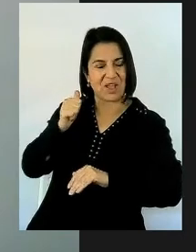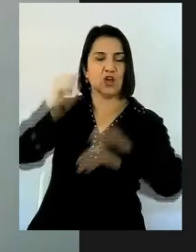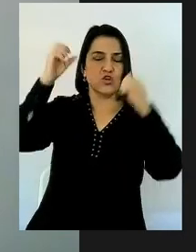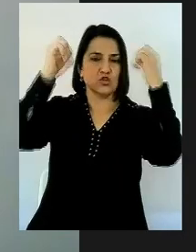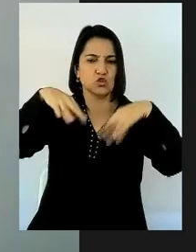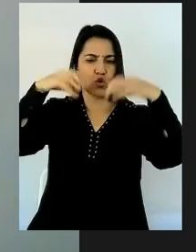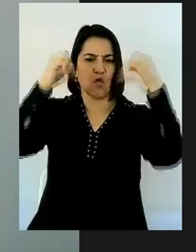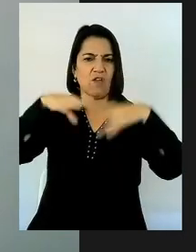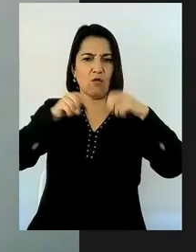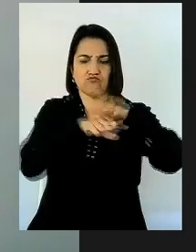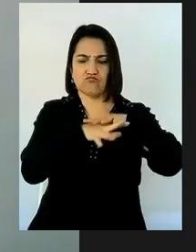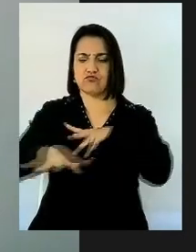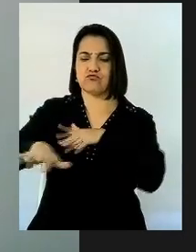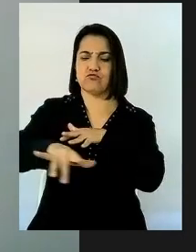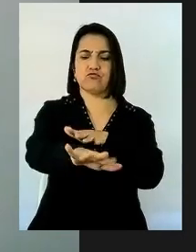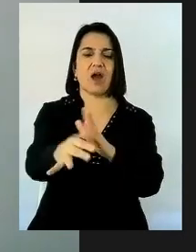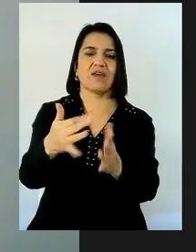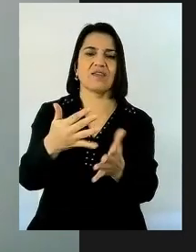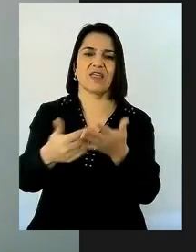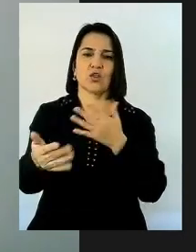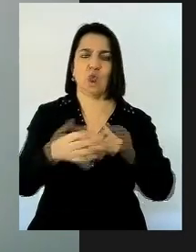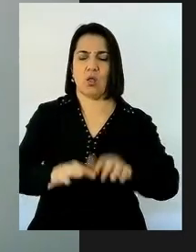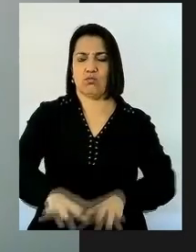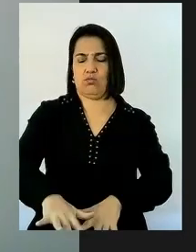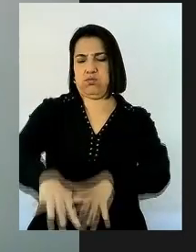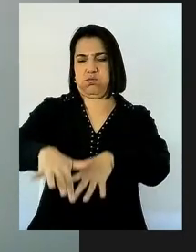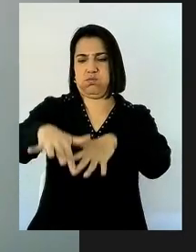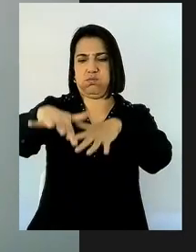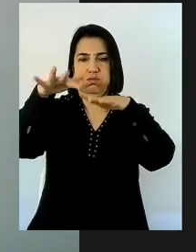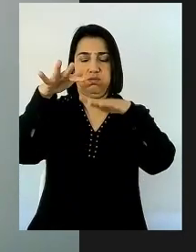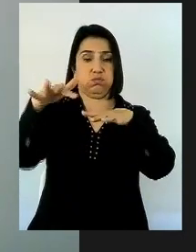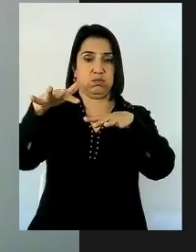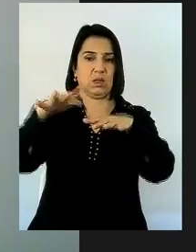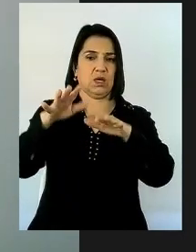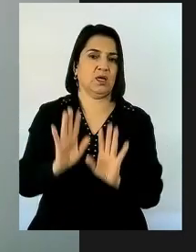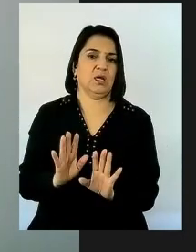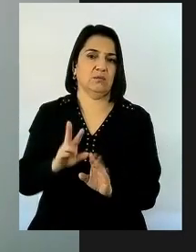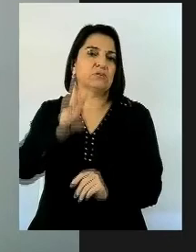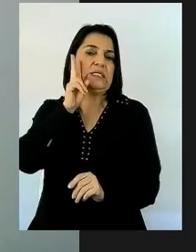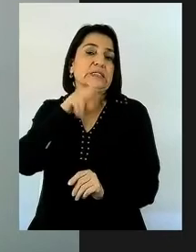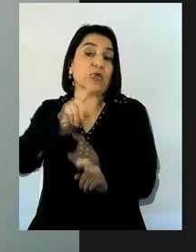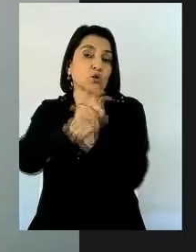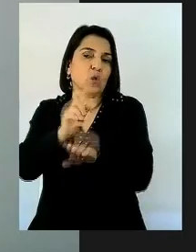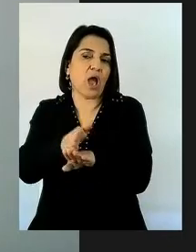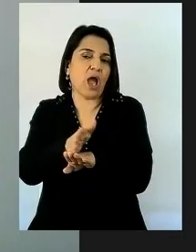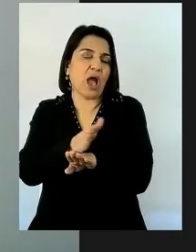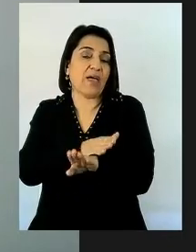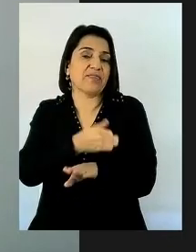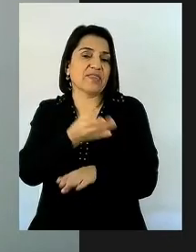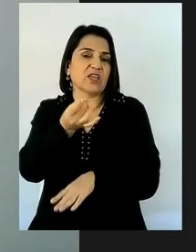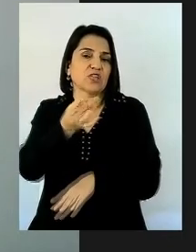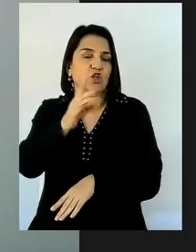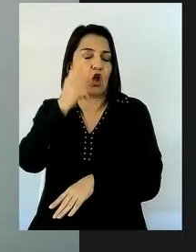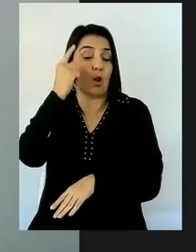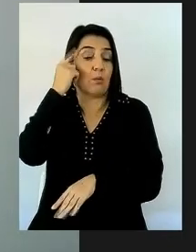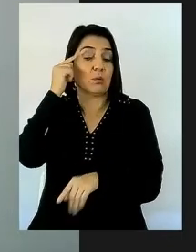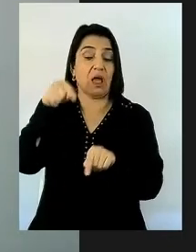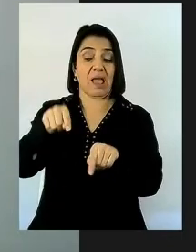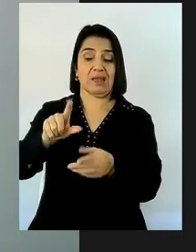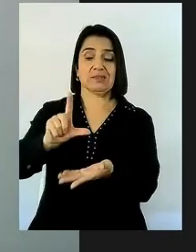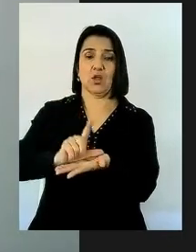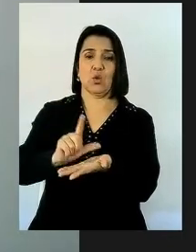hecho sin prever, sin consultar, solamente pensando en que era el lugar más barato para construir, porque ya estaba